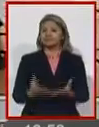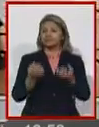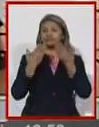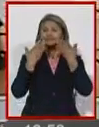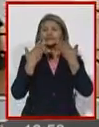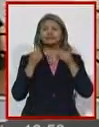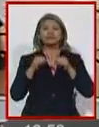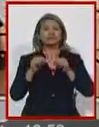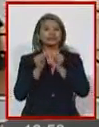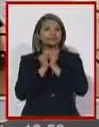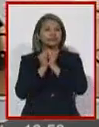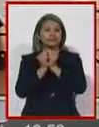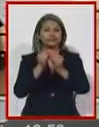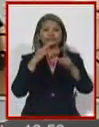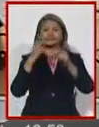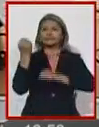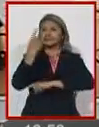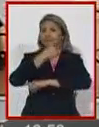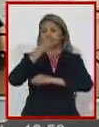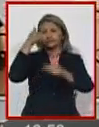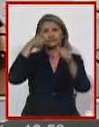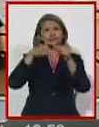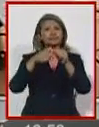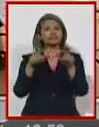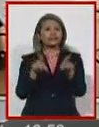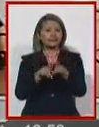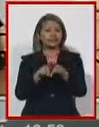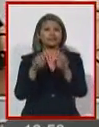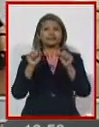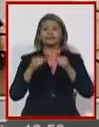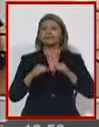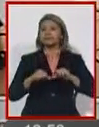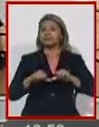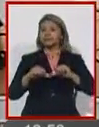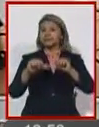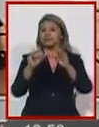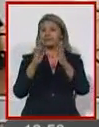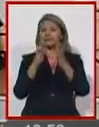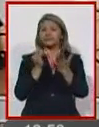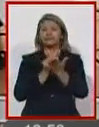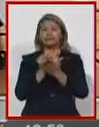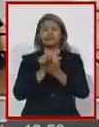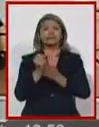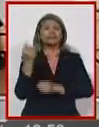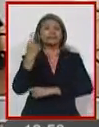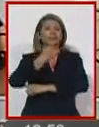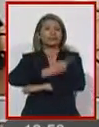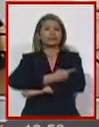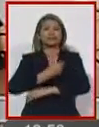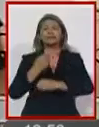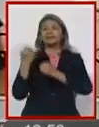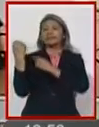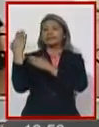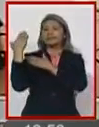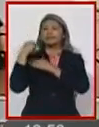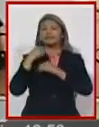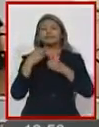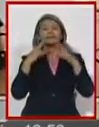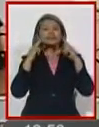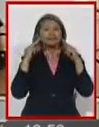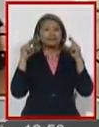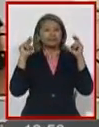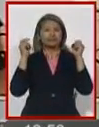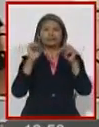Queremos agradecerle por su compañía en Noticiero Salí y recordarles que también puede seguirnos a través de nuestras redes sociales. Al día Noticias Santa Cruz tenemos temas